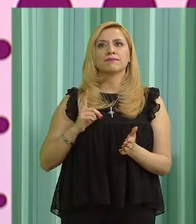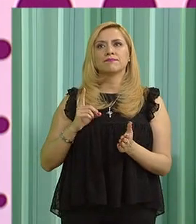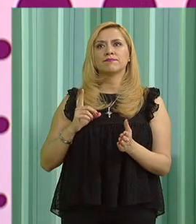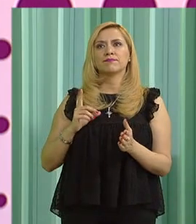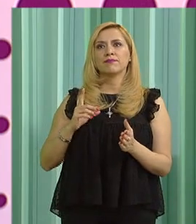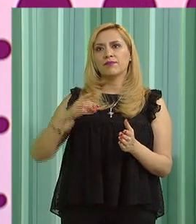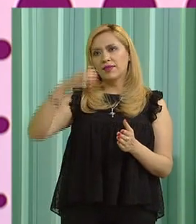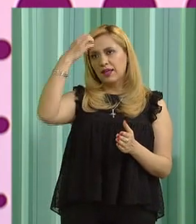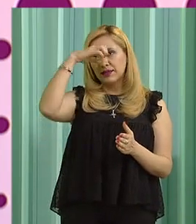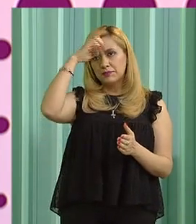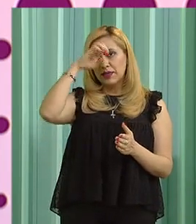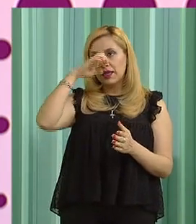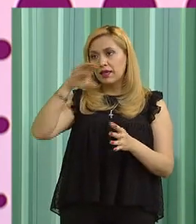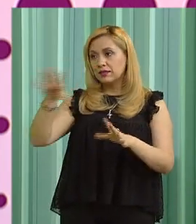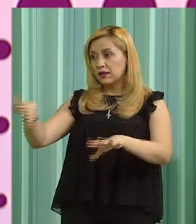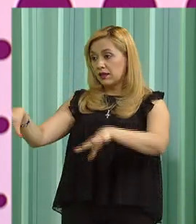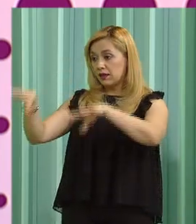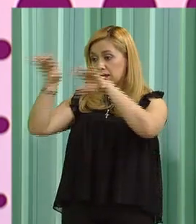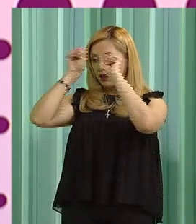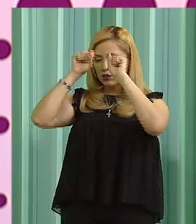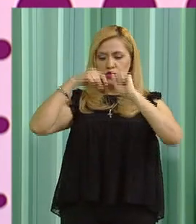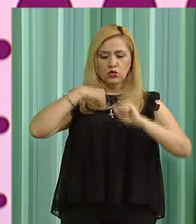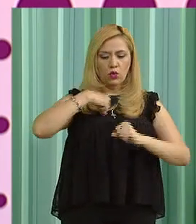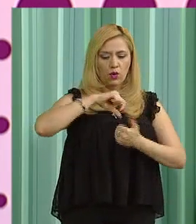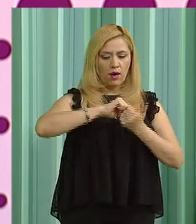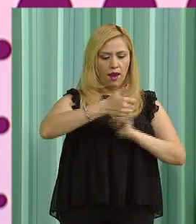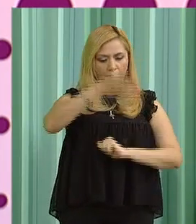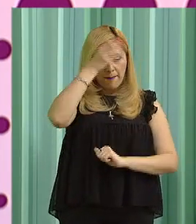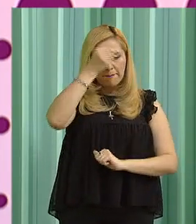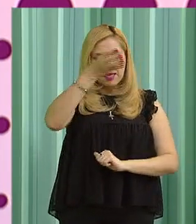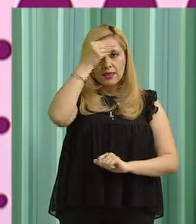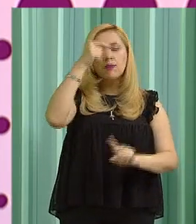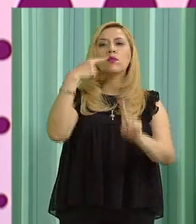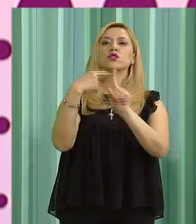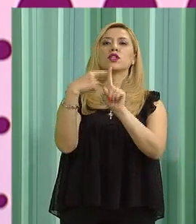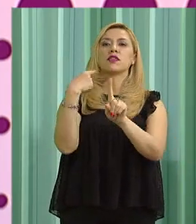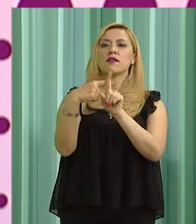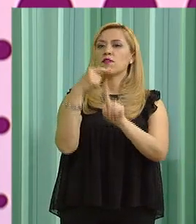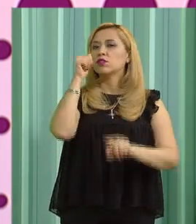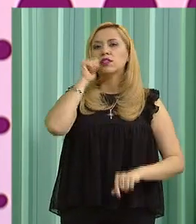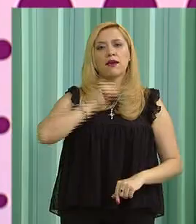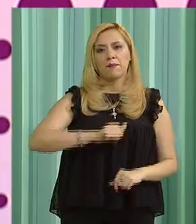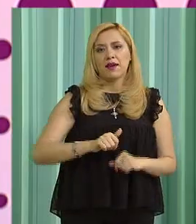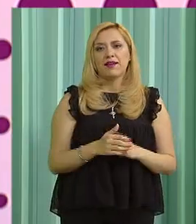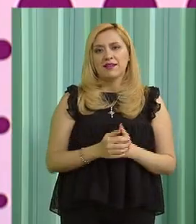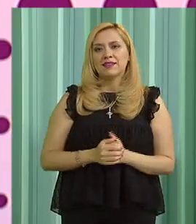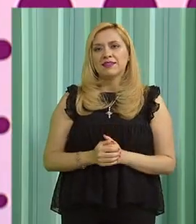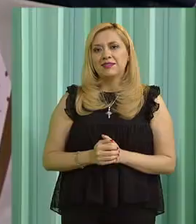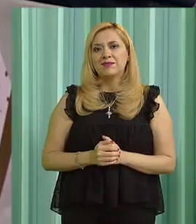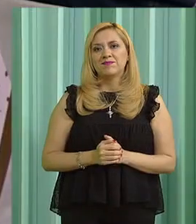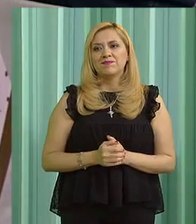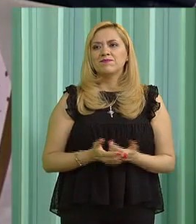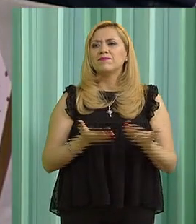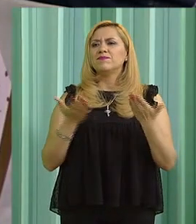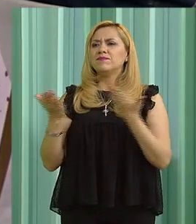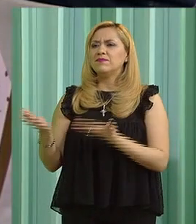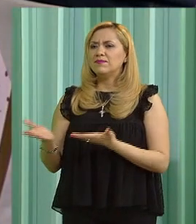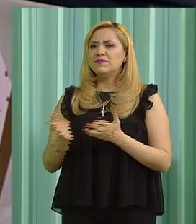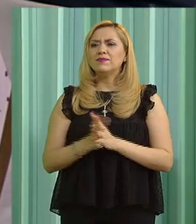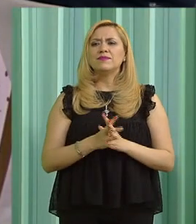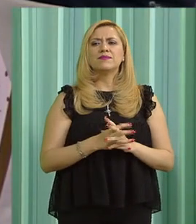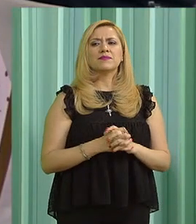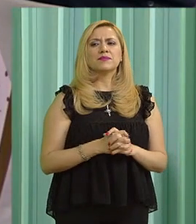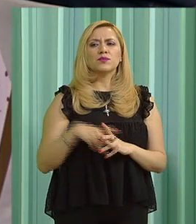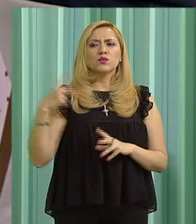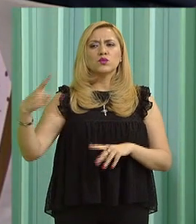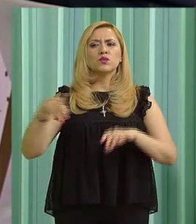estas experiencias en aprendizaje y verlo siempre de la manera más positiva, siempre. Víctor, para el caso